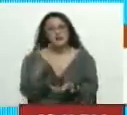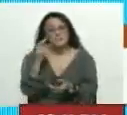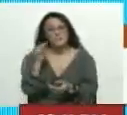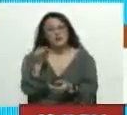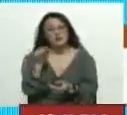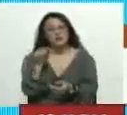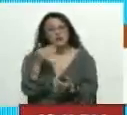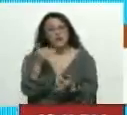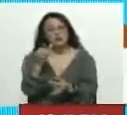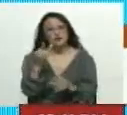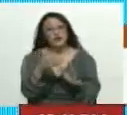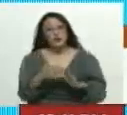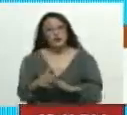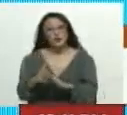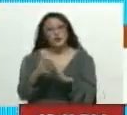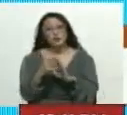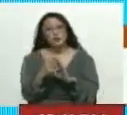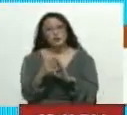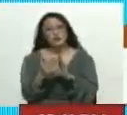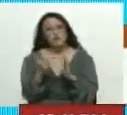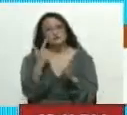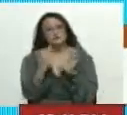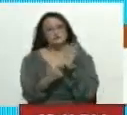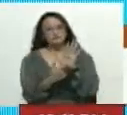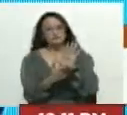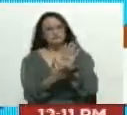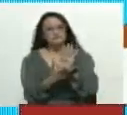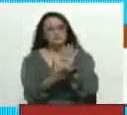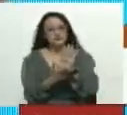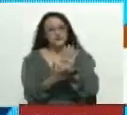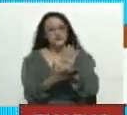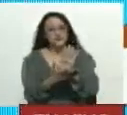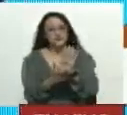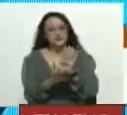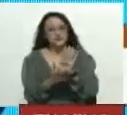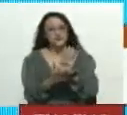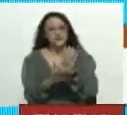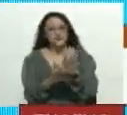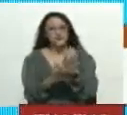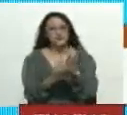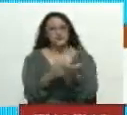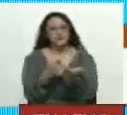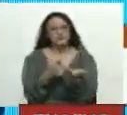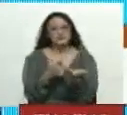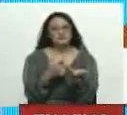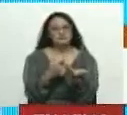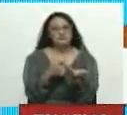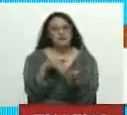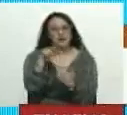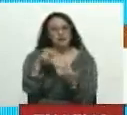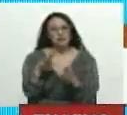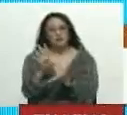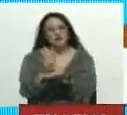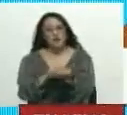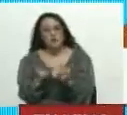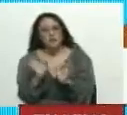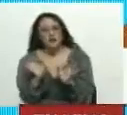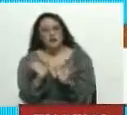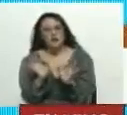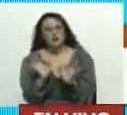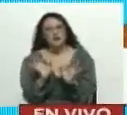ahí está la comuna como un ejemplo para por supuesto la revoluciones ni se copian ni se exportan ni se